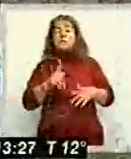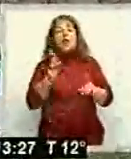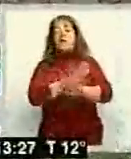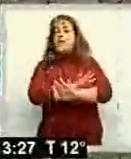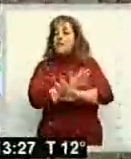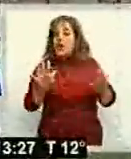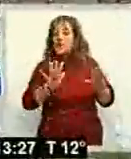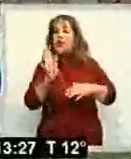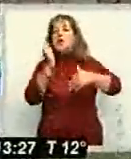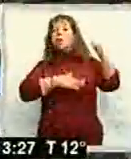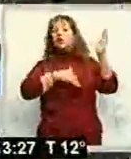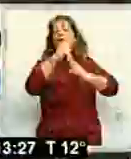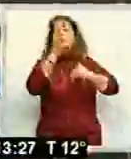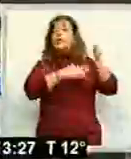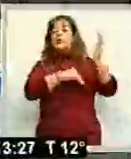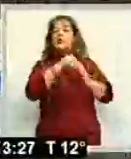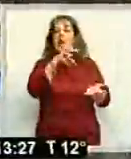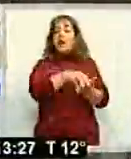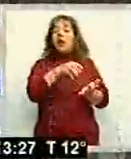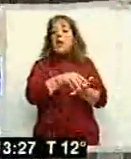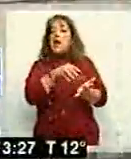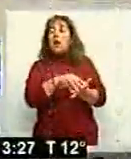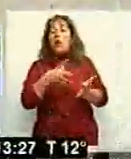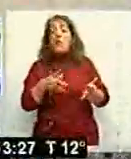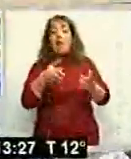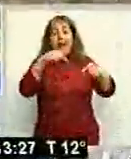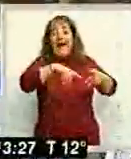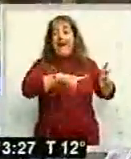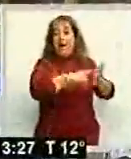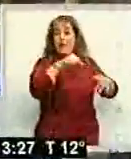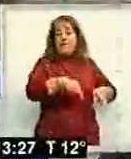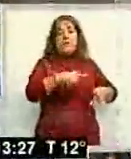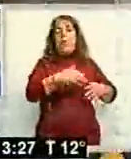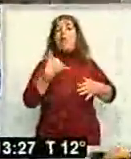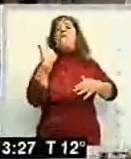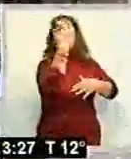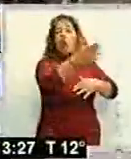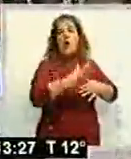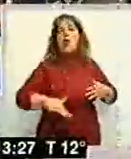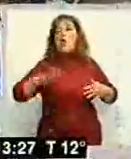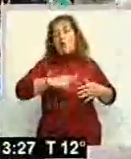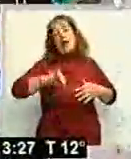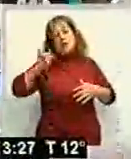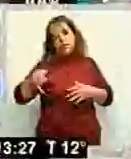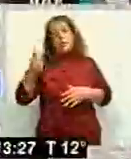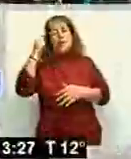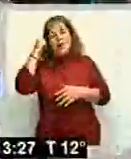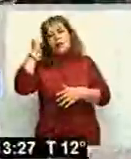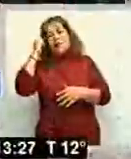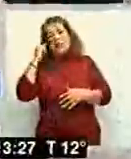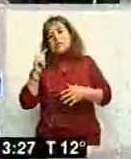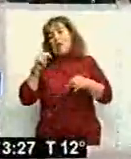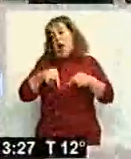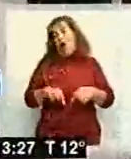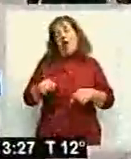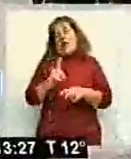nuevos contratos con aquellos que no tienen edificio propio, ¿no? Y que puedan ir pensando en un plazo, no hoy, pero de a